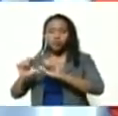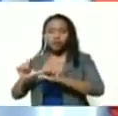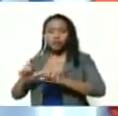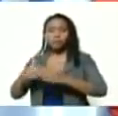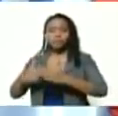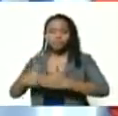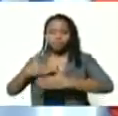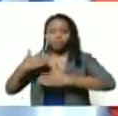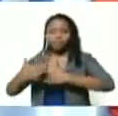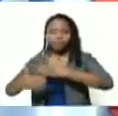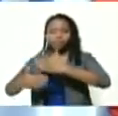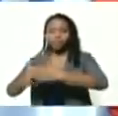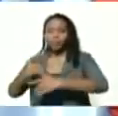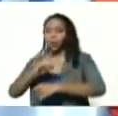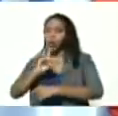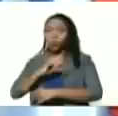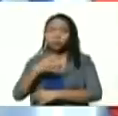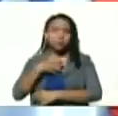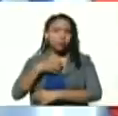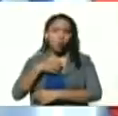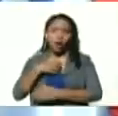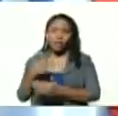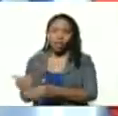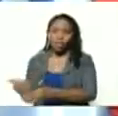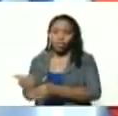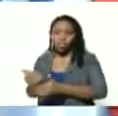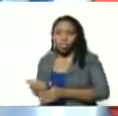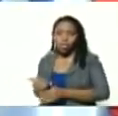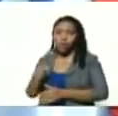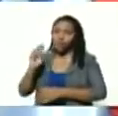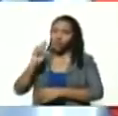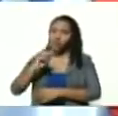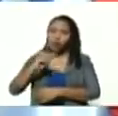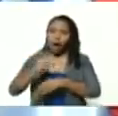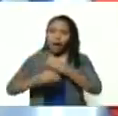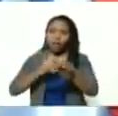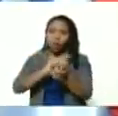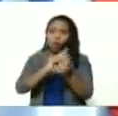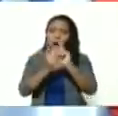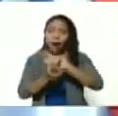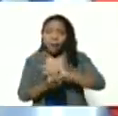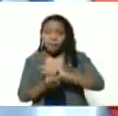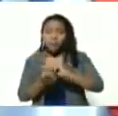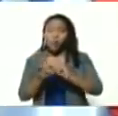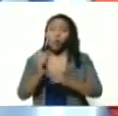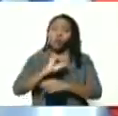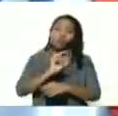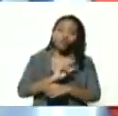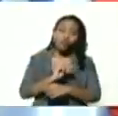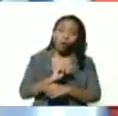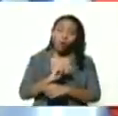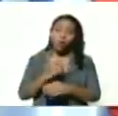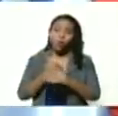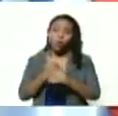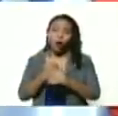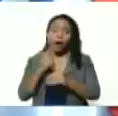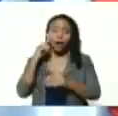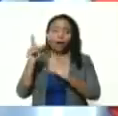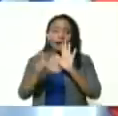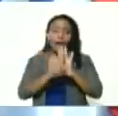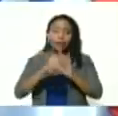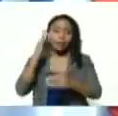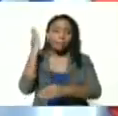progresiva, no puede ser regresiva nunca, hayan cambios o no a las leyes